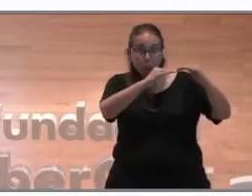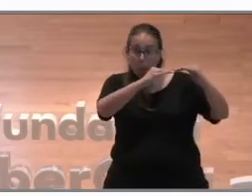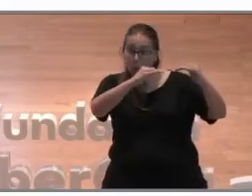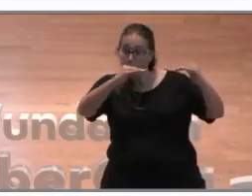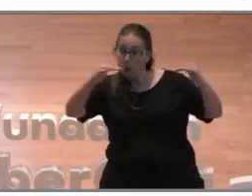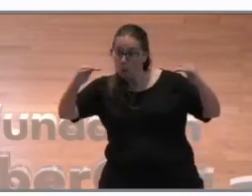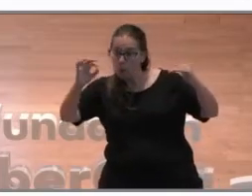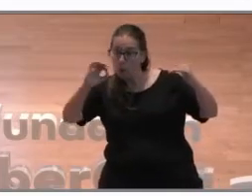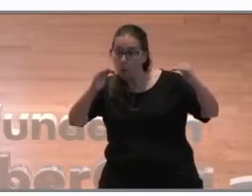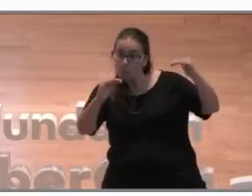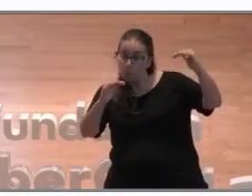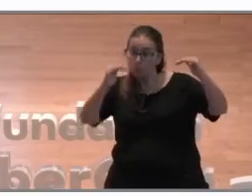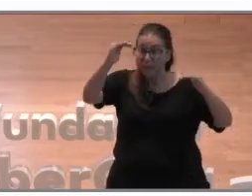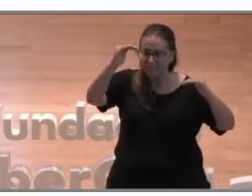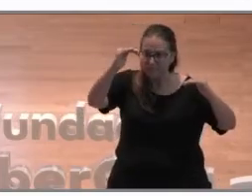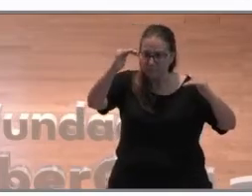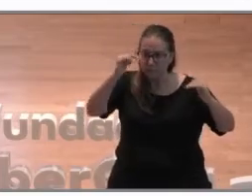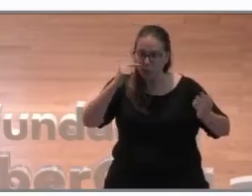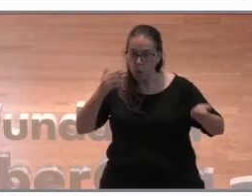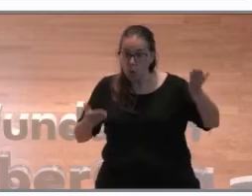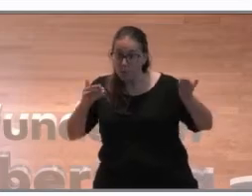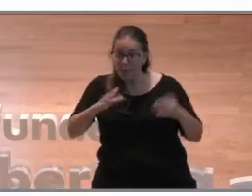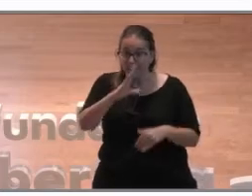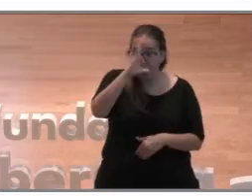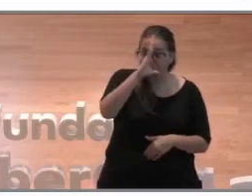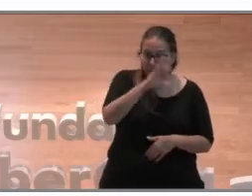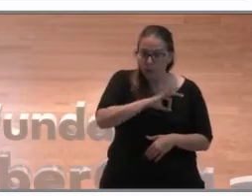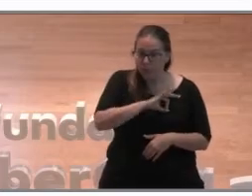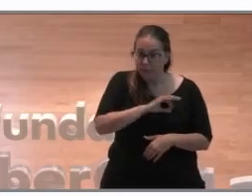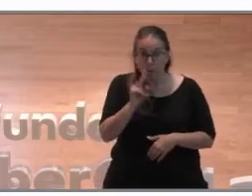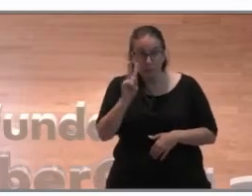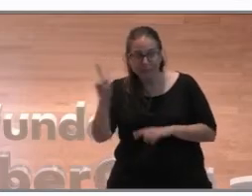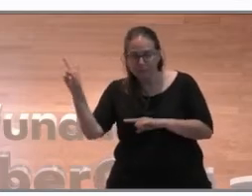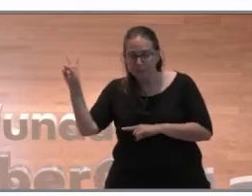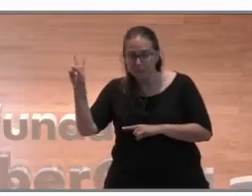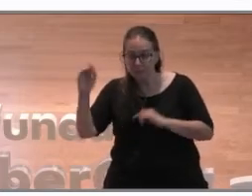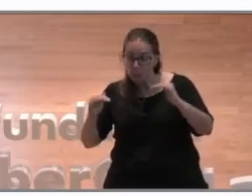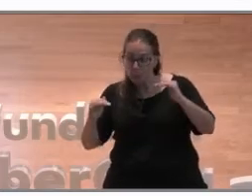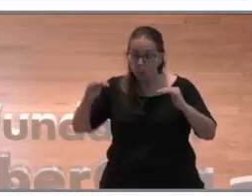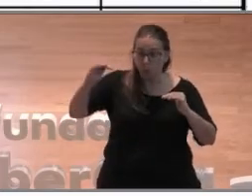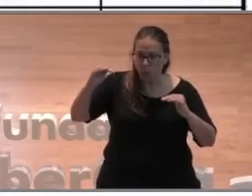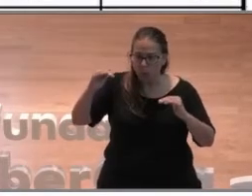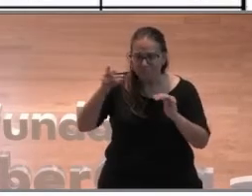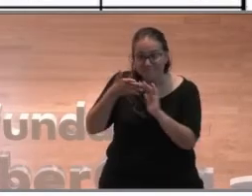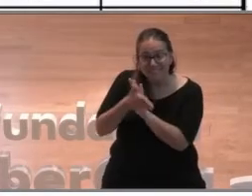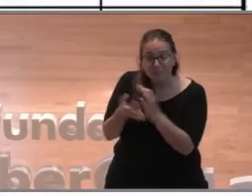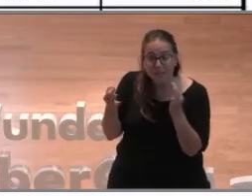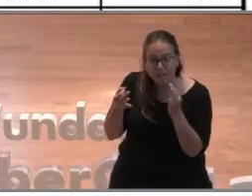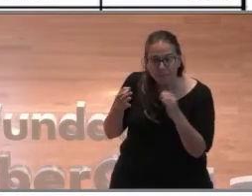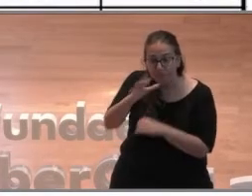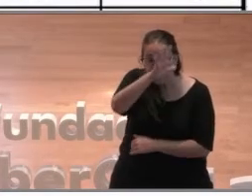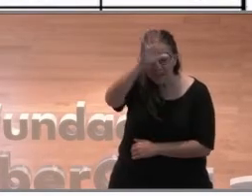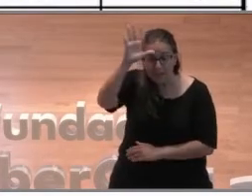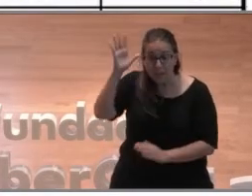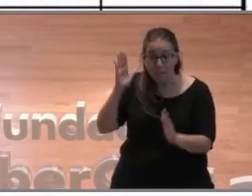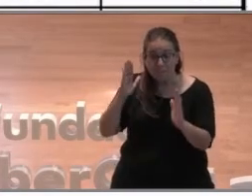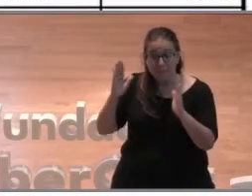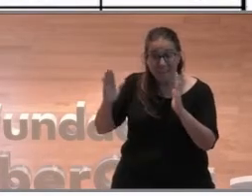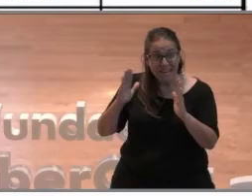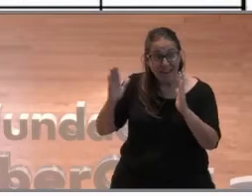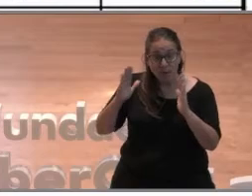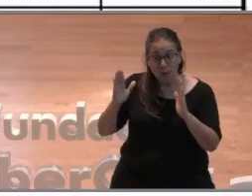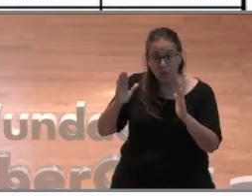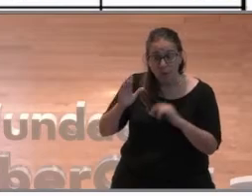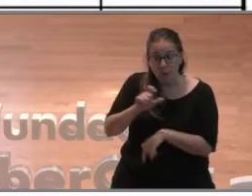o mayor que si se fijan en febrero, en enero y en marzo. Eso significa que en verano ingresan